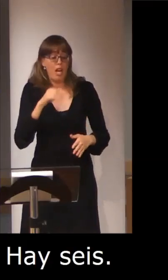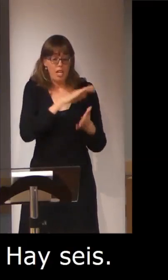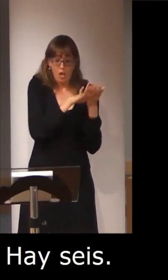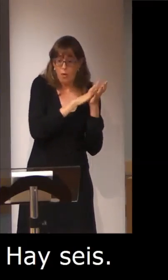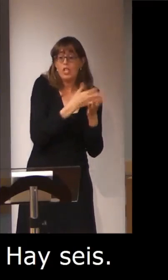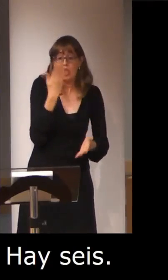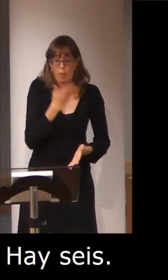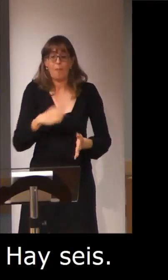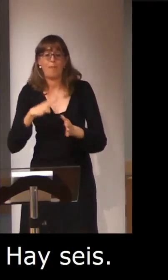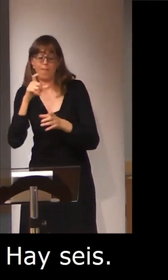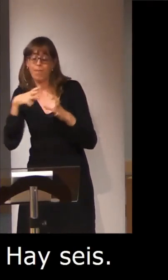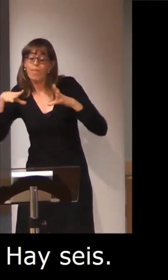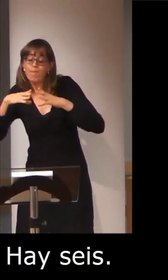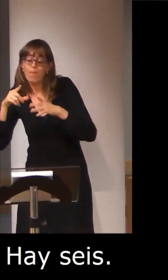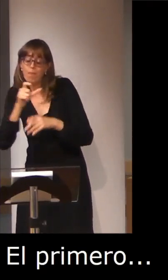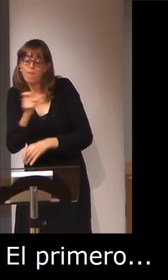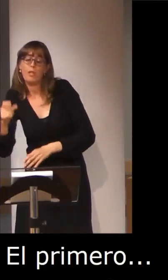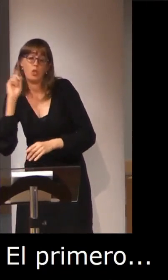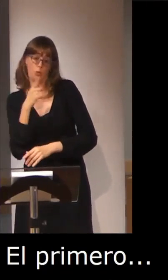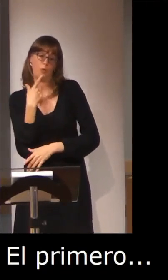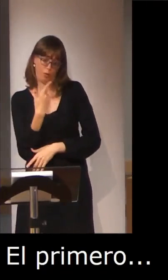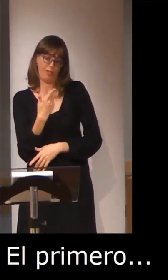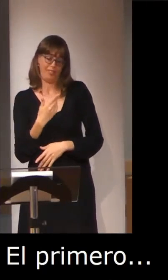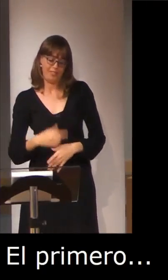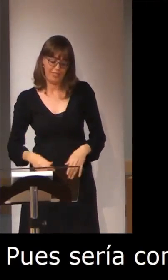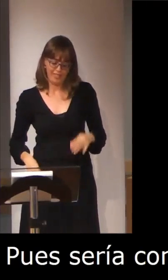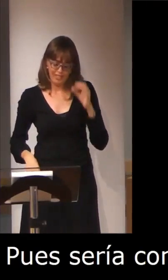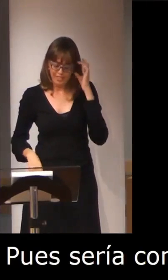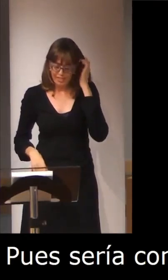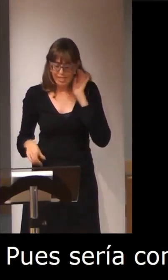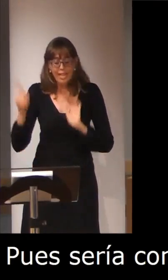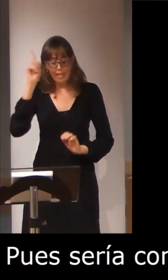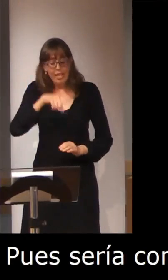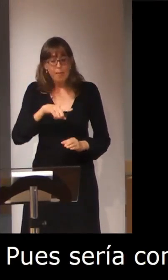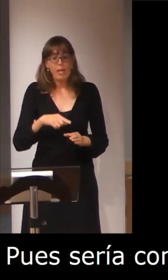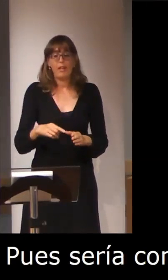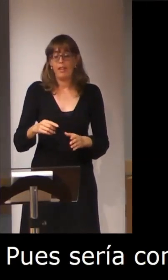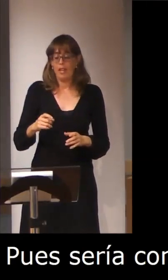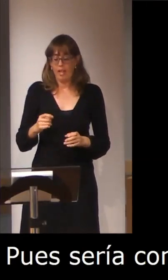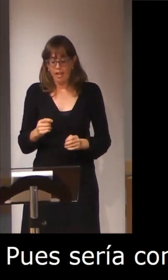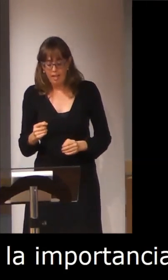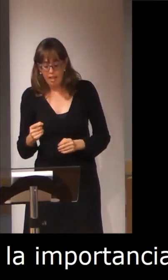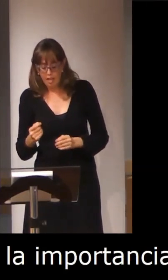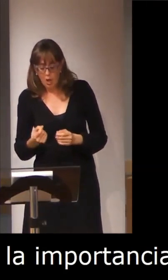pues sería concienciar a los alumnos sobre la importancia de la lengua de signos para la comunidad sorda.